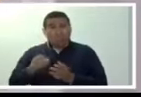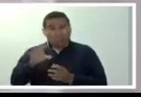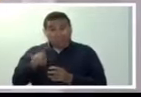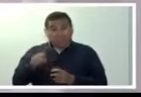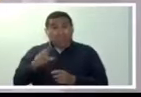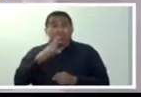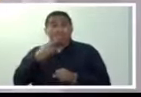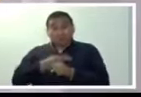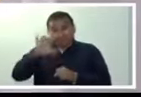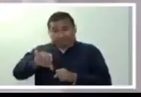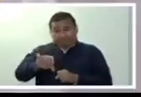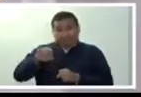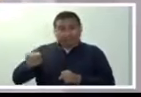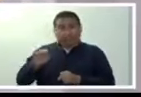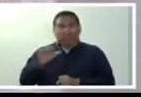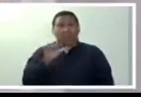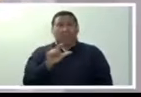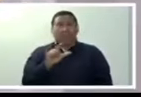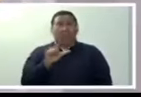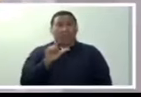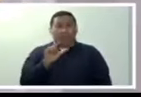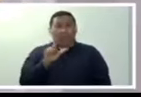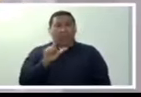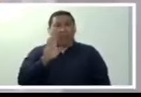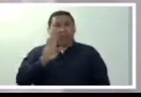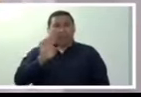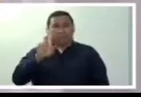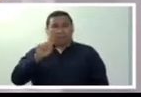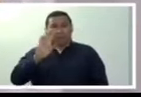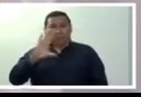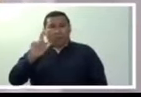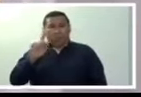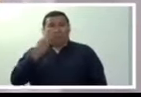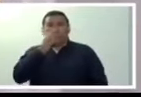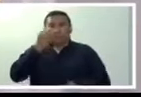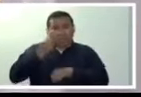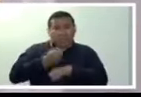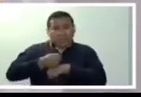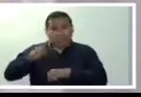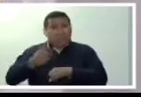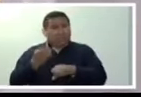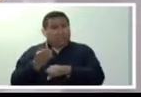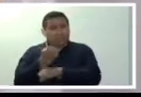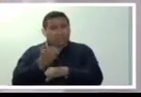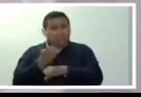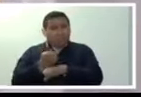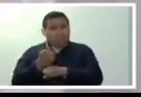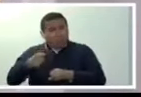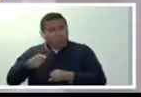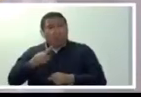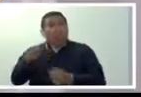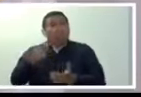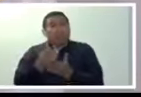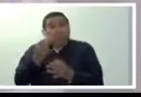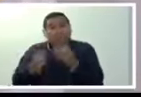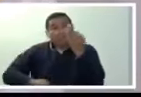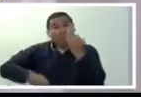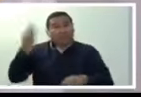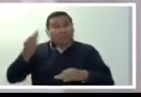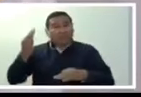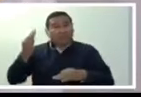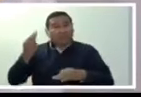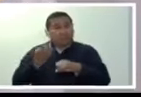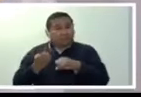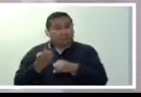del cargo de Alberto Capella, secretario de Seguridad Pública del Estado, en lo que la Fiscalía General